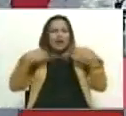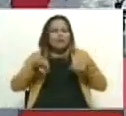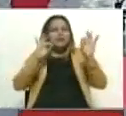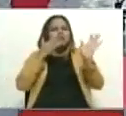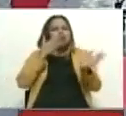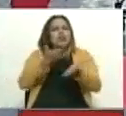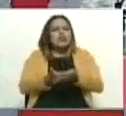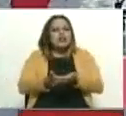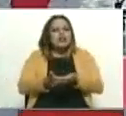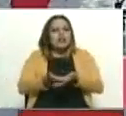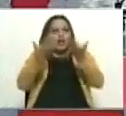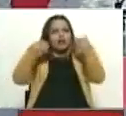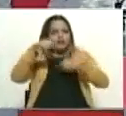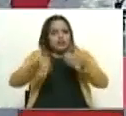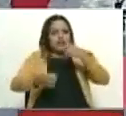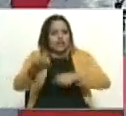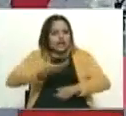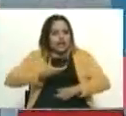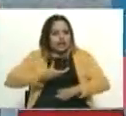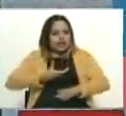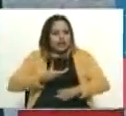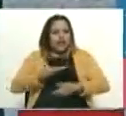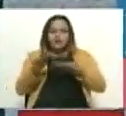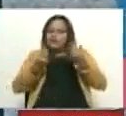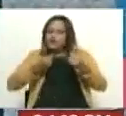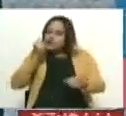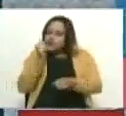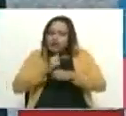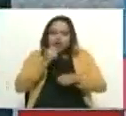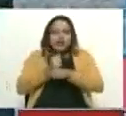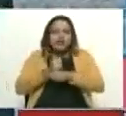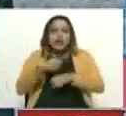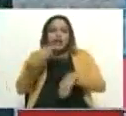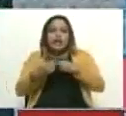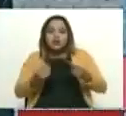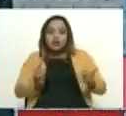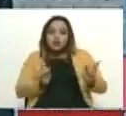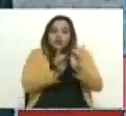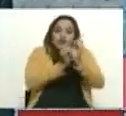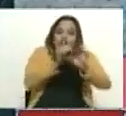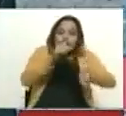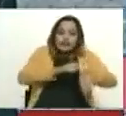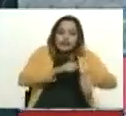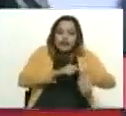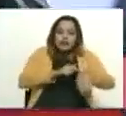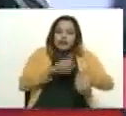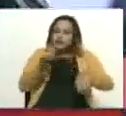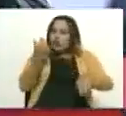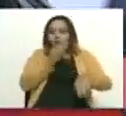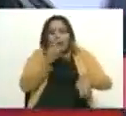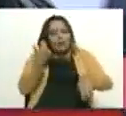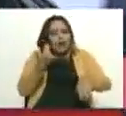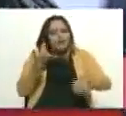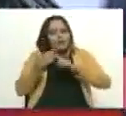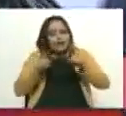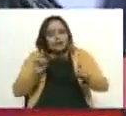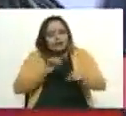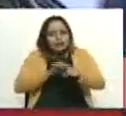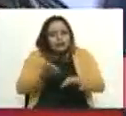la alcaldesa Carmen Meléndez, que tanto trabaja y que ocupó un espacio de su muy ocupado tiempo para